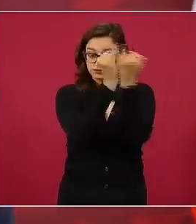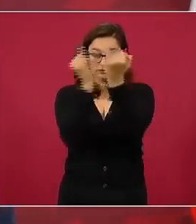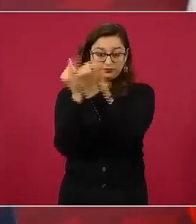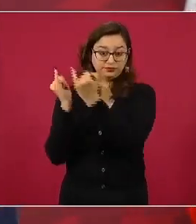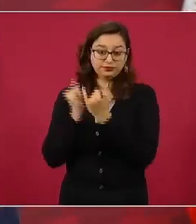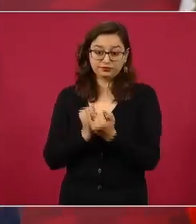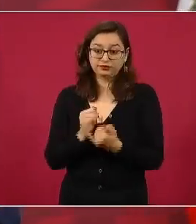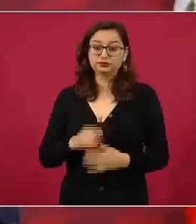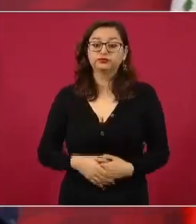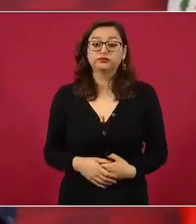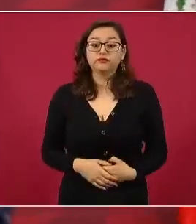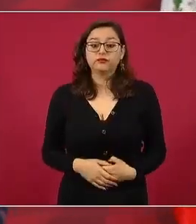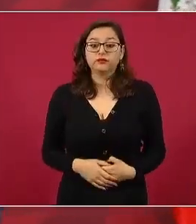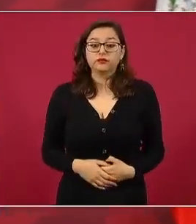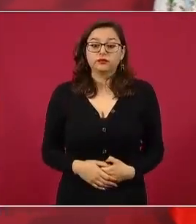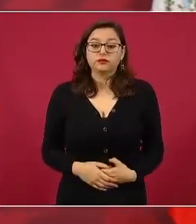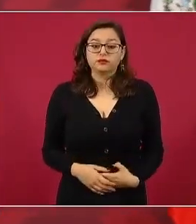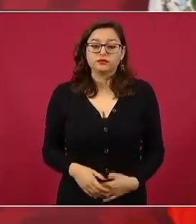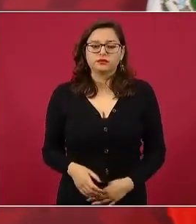ahora que estaba